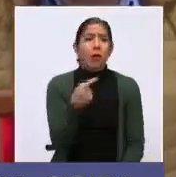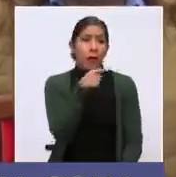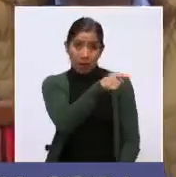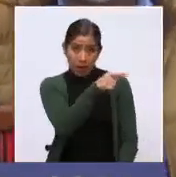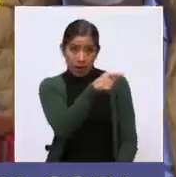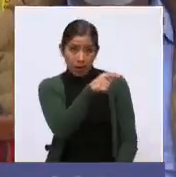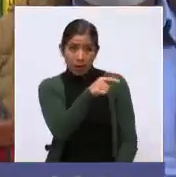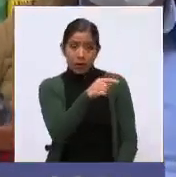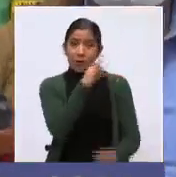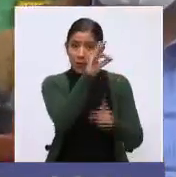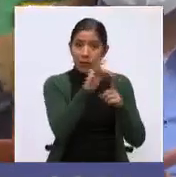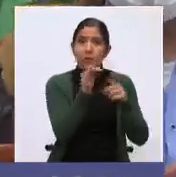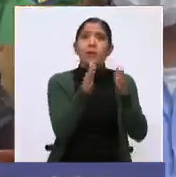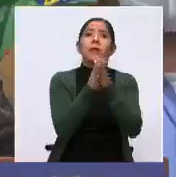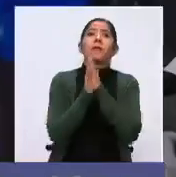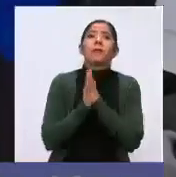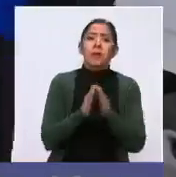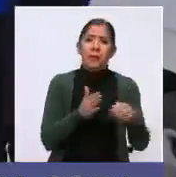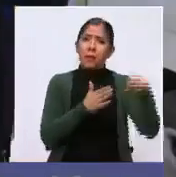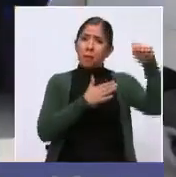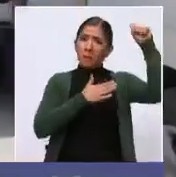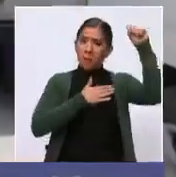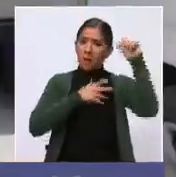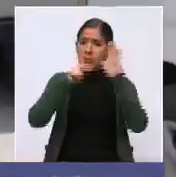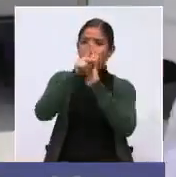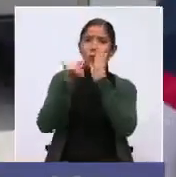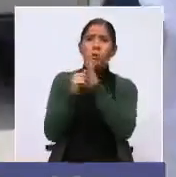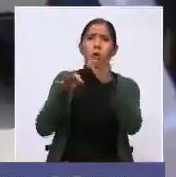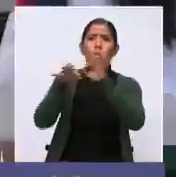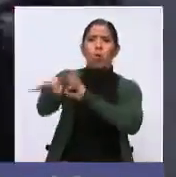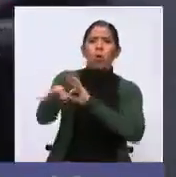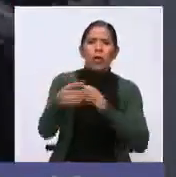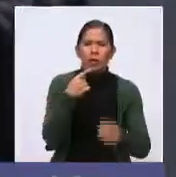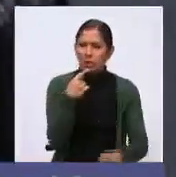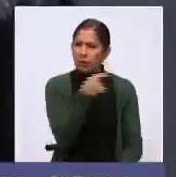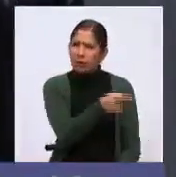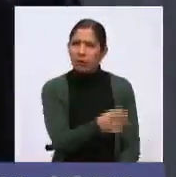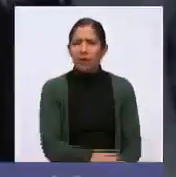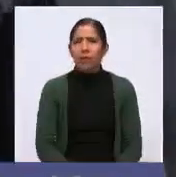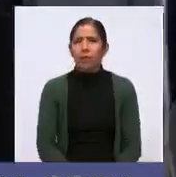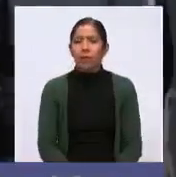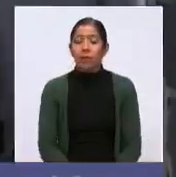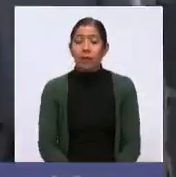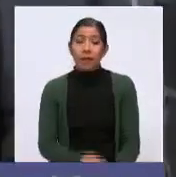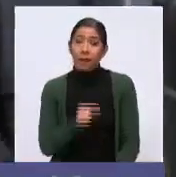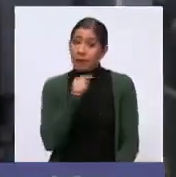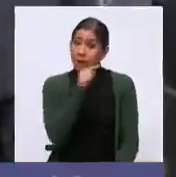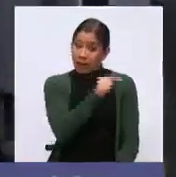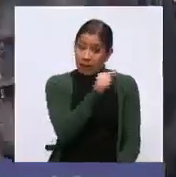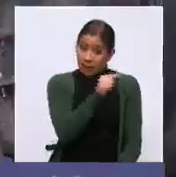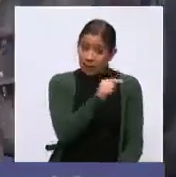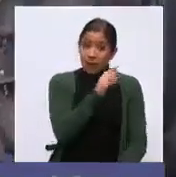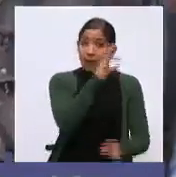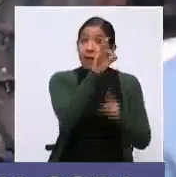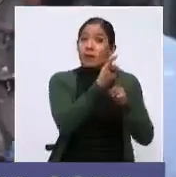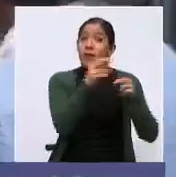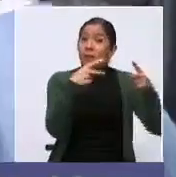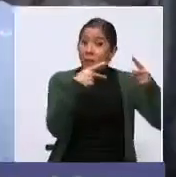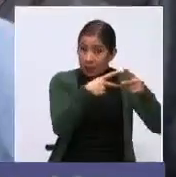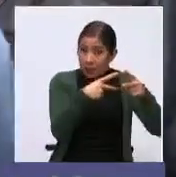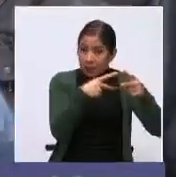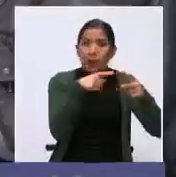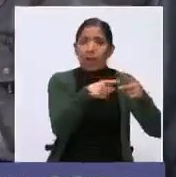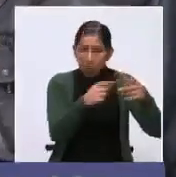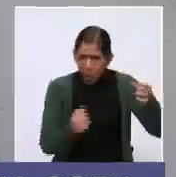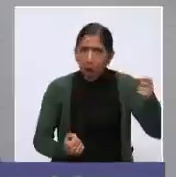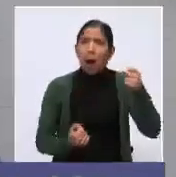MAS. Y luego se ha unido, mira, esa FEJUVE estaba a favor del